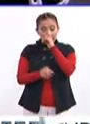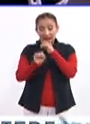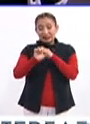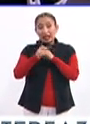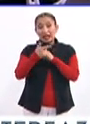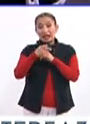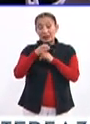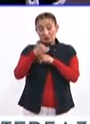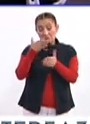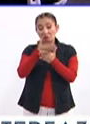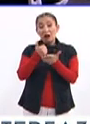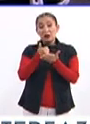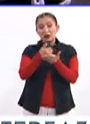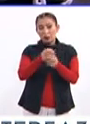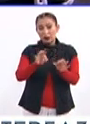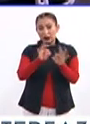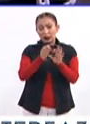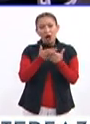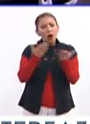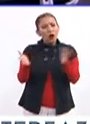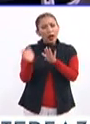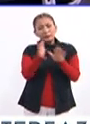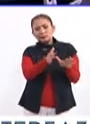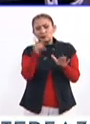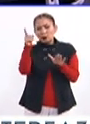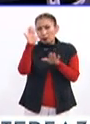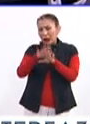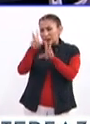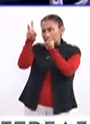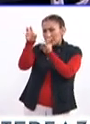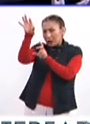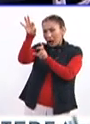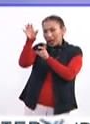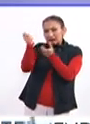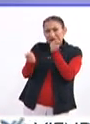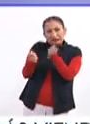CEGIB ha tenido una participación interesante. Ahora, me gustaría que aterrizáramos un poco el tema.